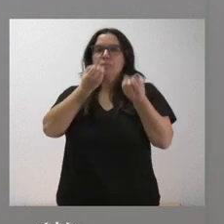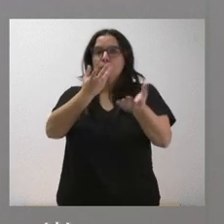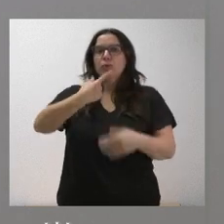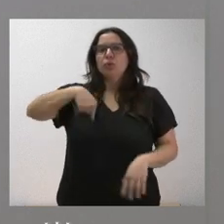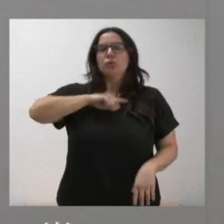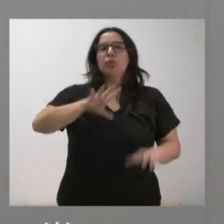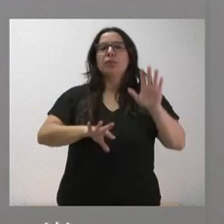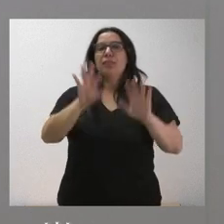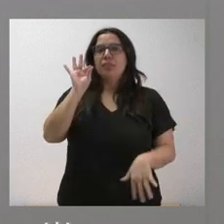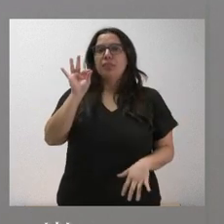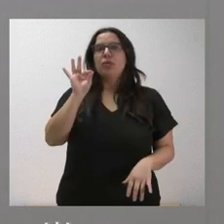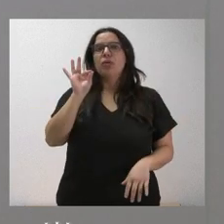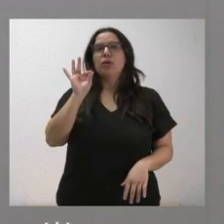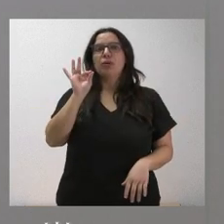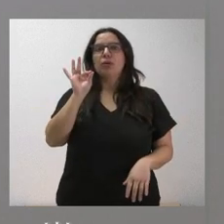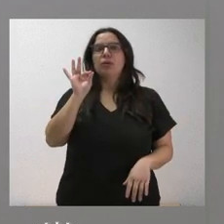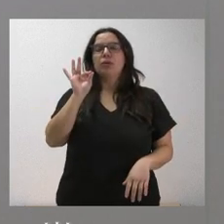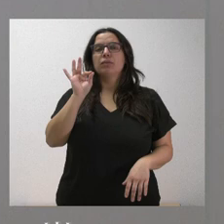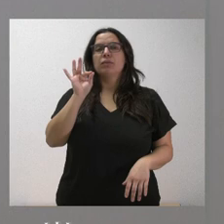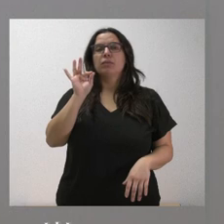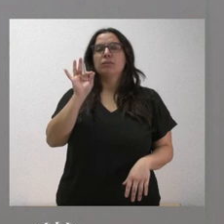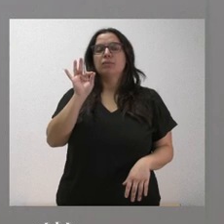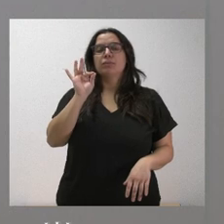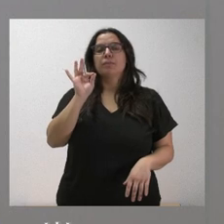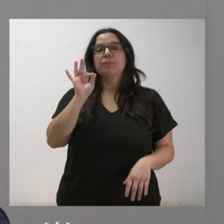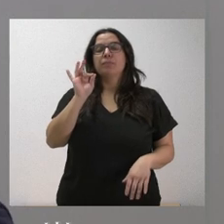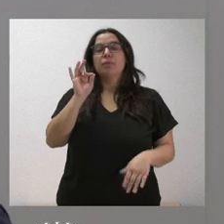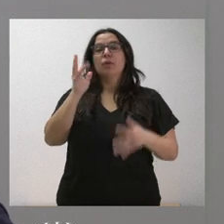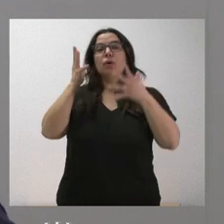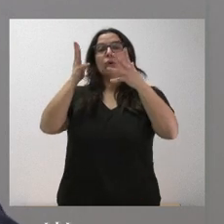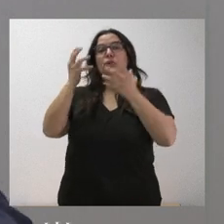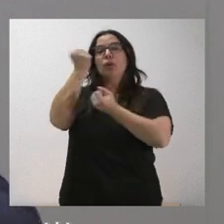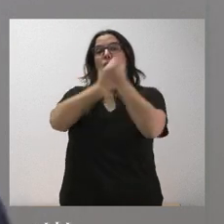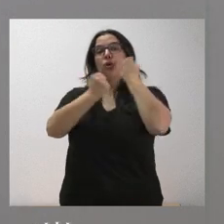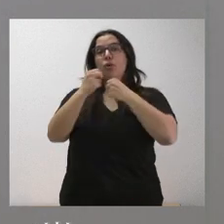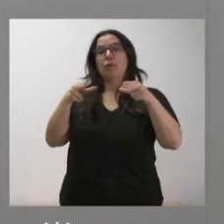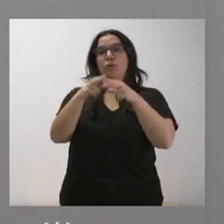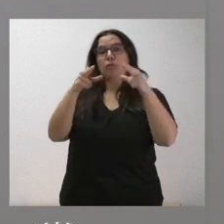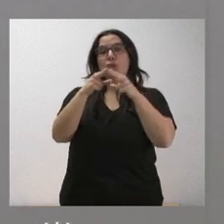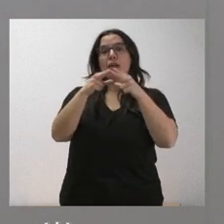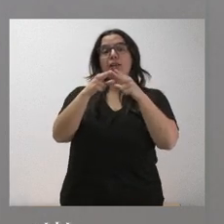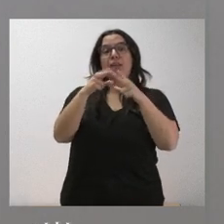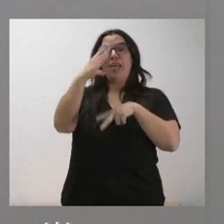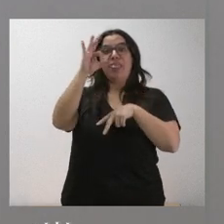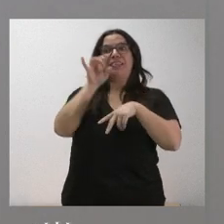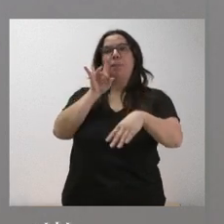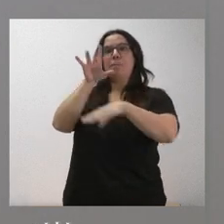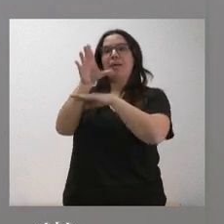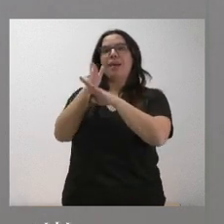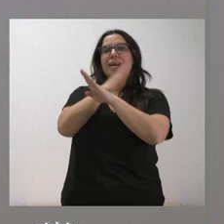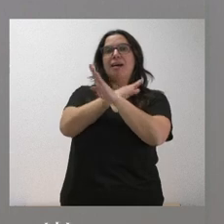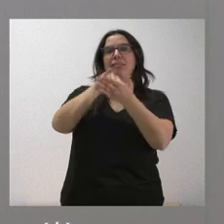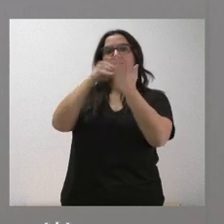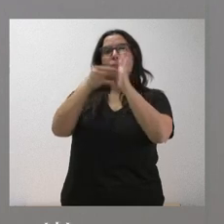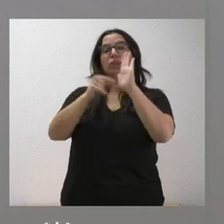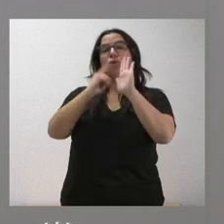decisión de enviar al consejo económico y social para su informe el anteproyecto